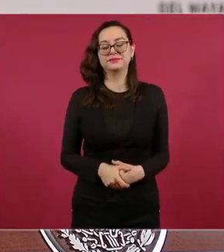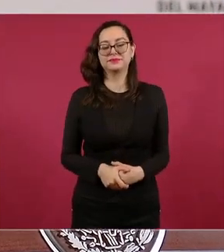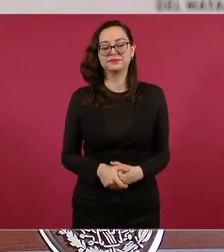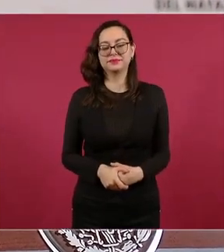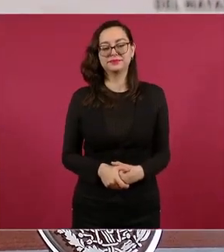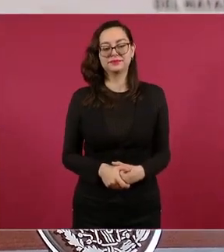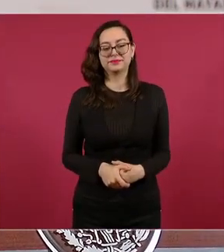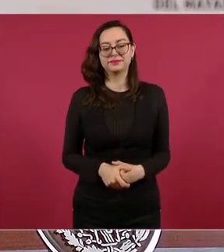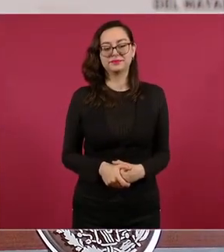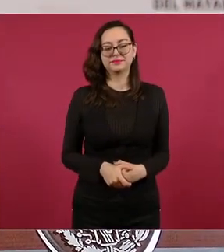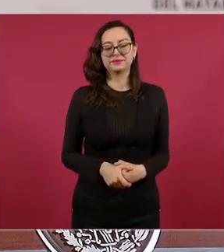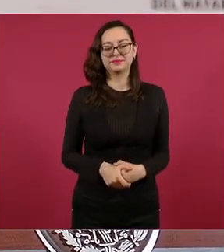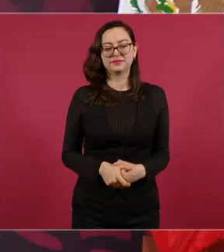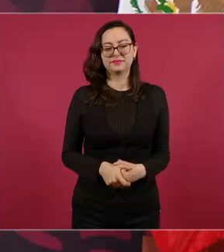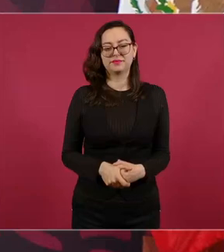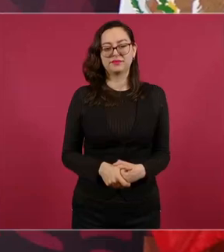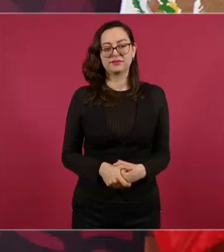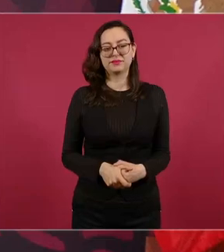para Miren,